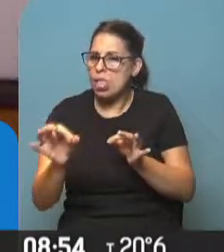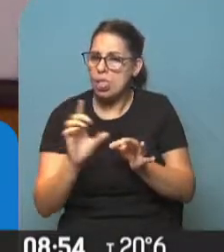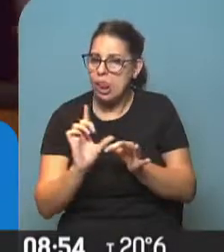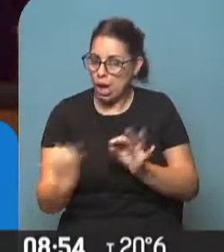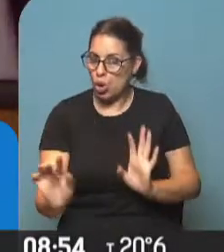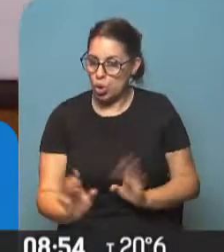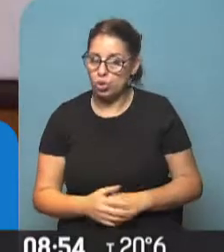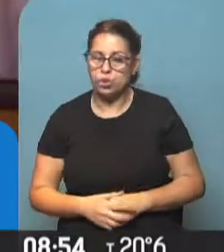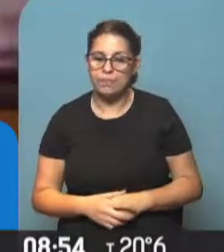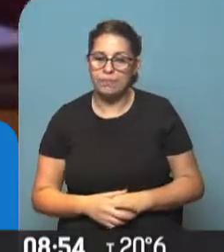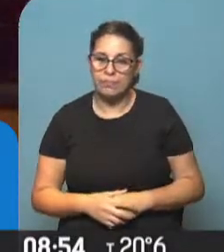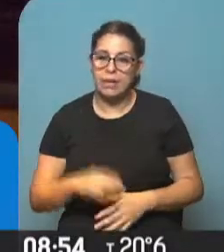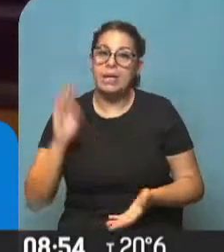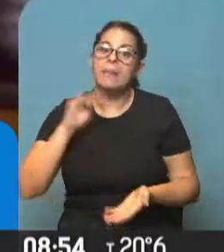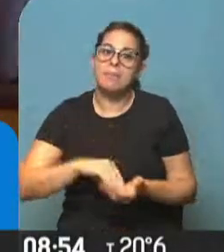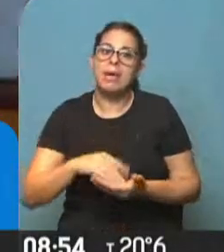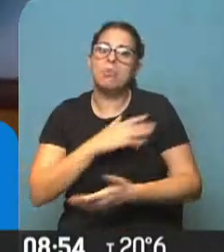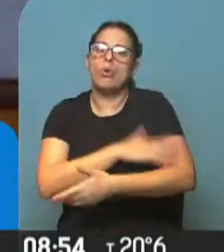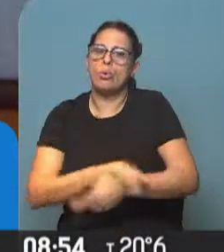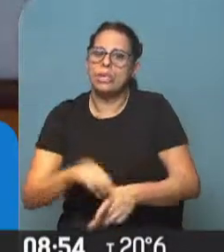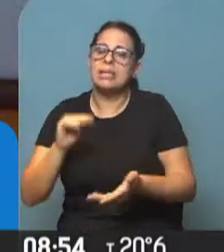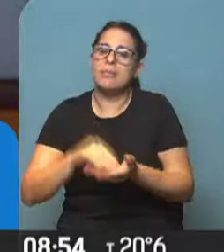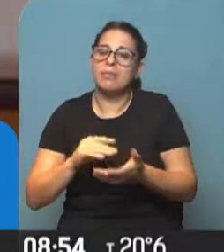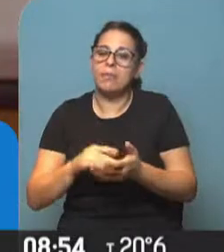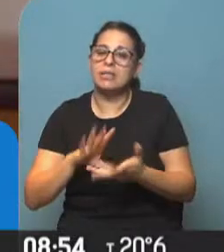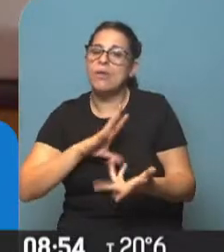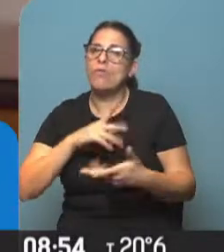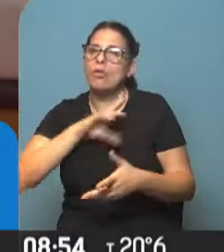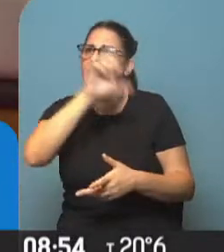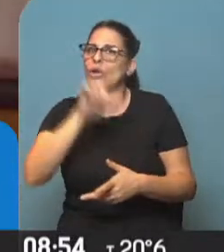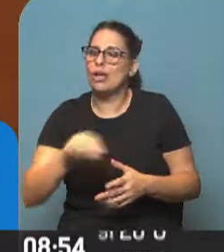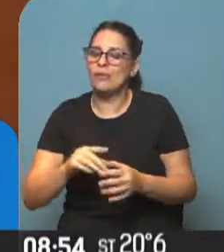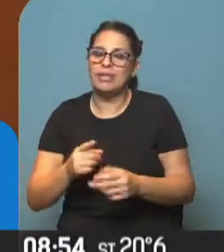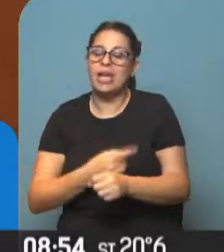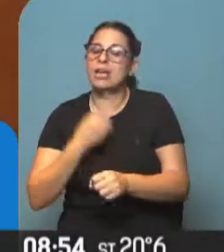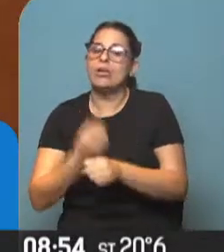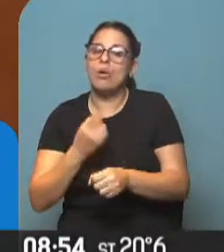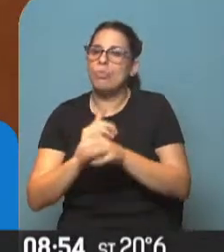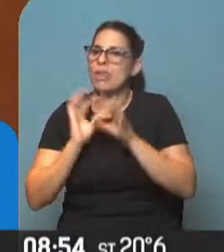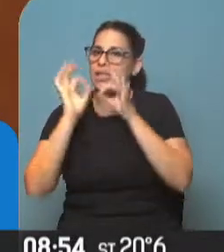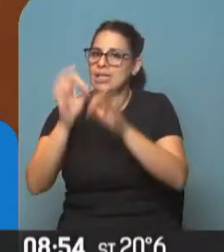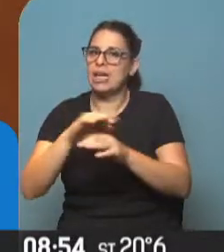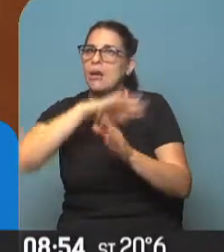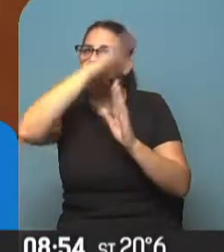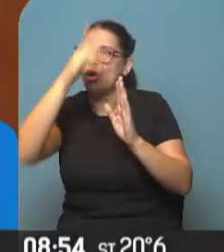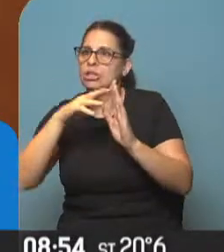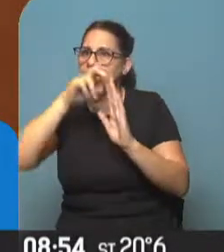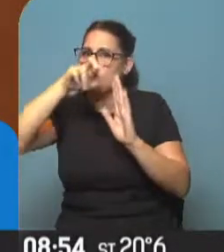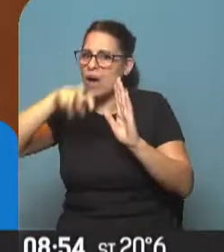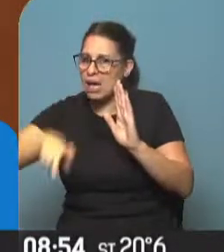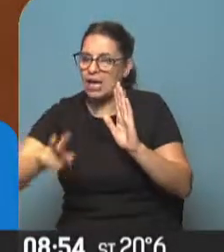suma a esta vulnerabilidad social habilidad geográfica donde donde bajar del cerro de la montaña